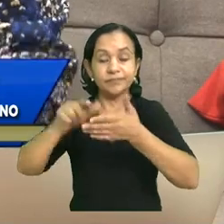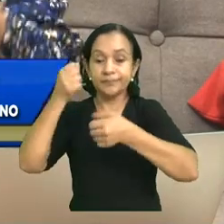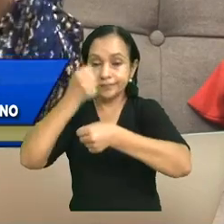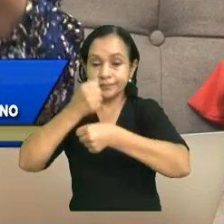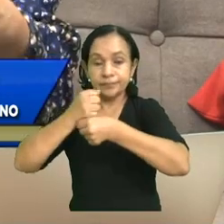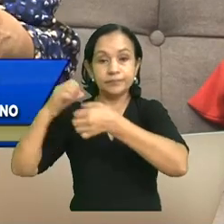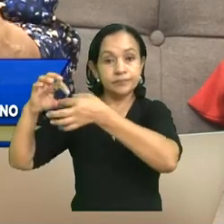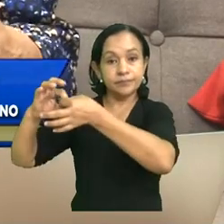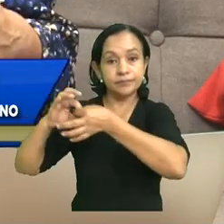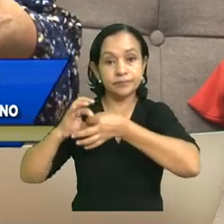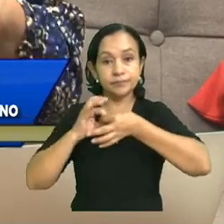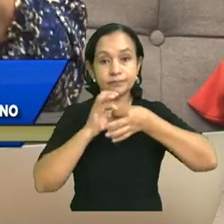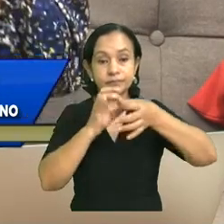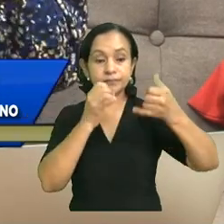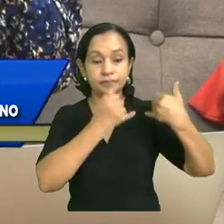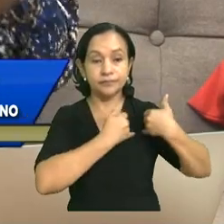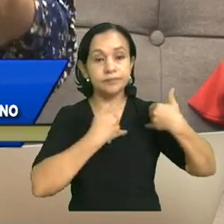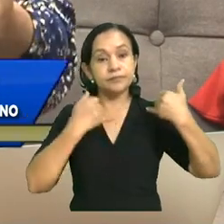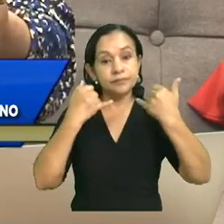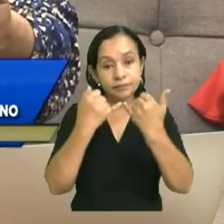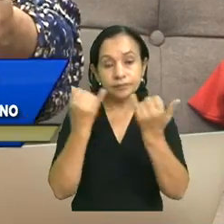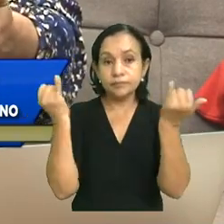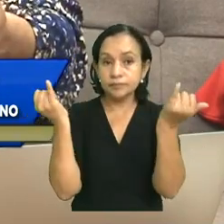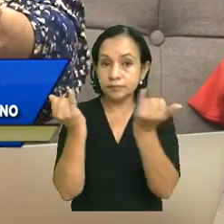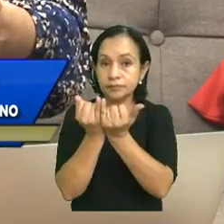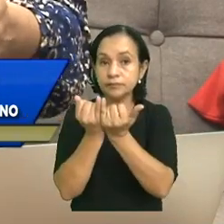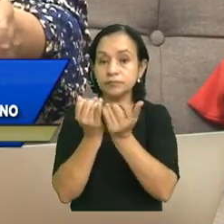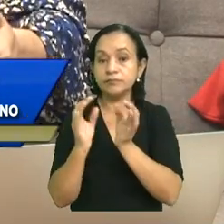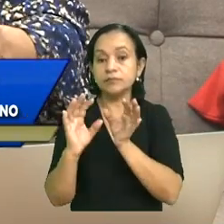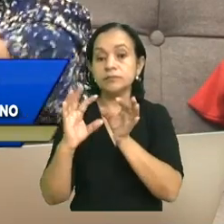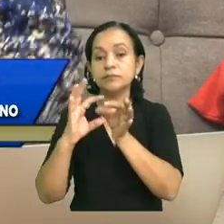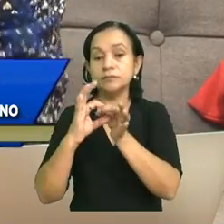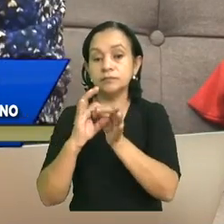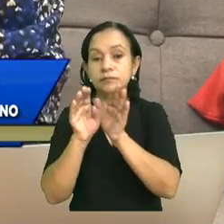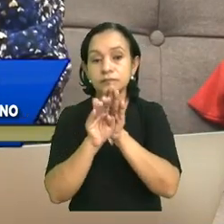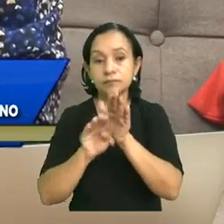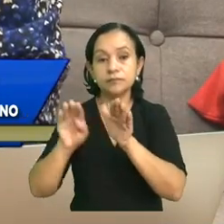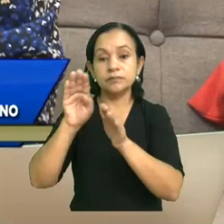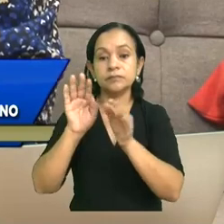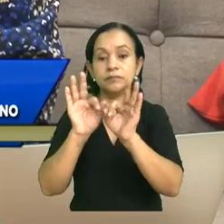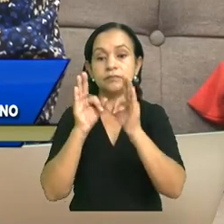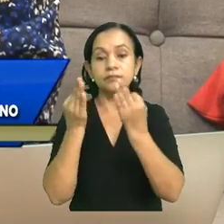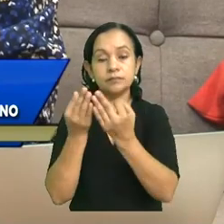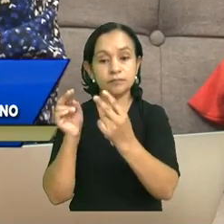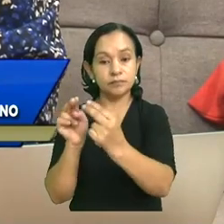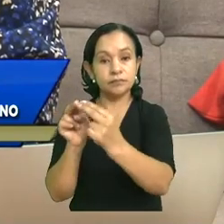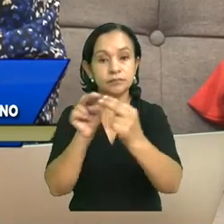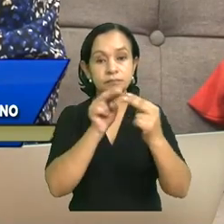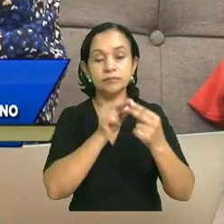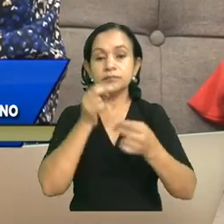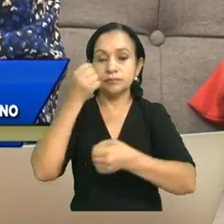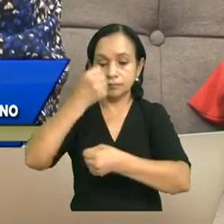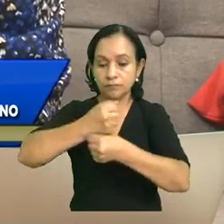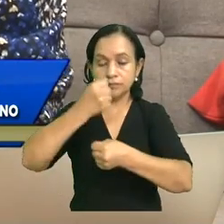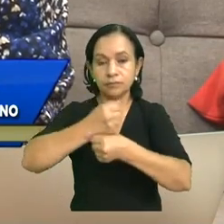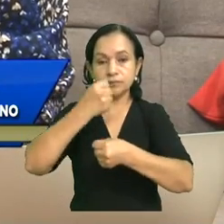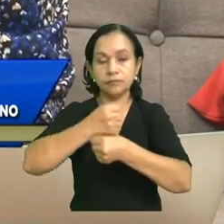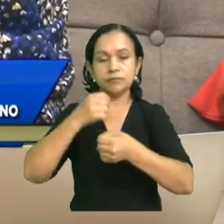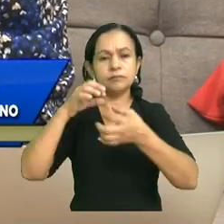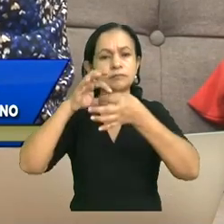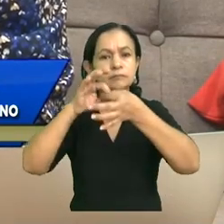¿no? Interinstitucional, pero también acercándose cada vez más a la familia, y hacemos un trabajo